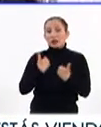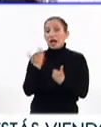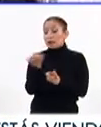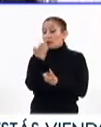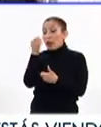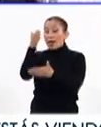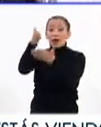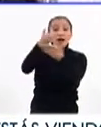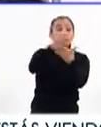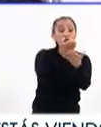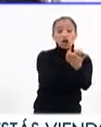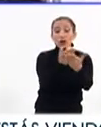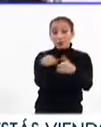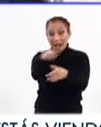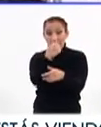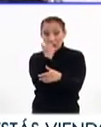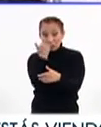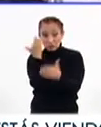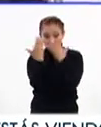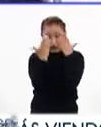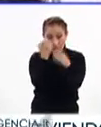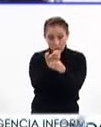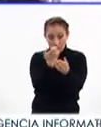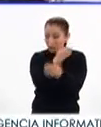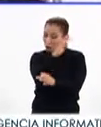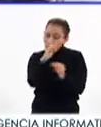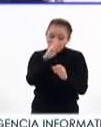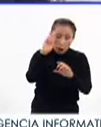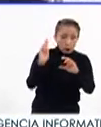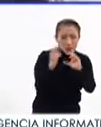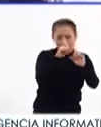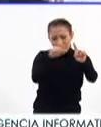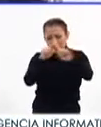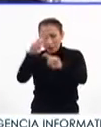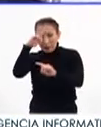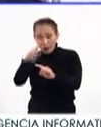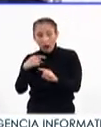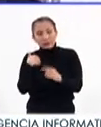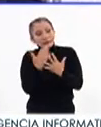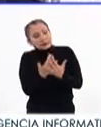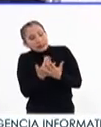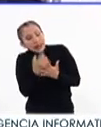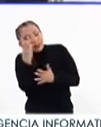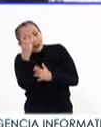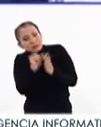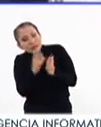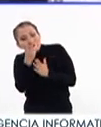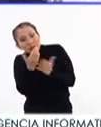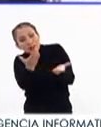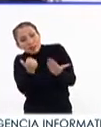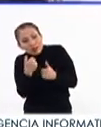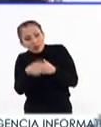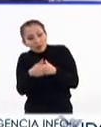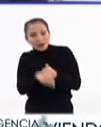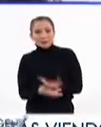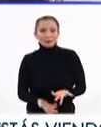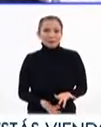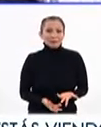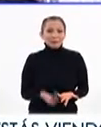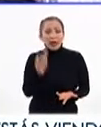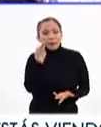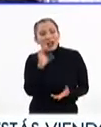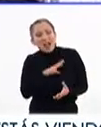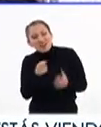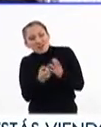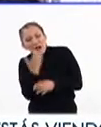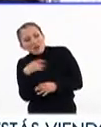economía, que los estudiantes de economía de todas las universidades de México estén esperando cada trimestre el nuevo número. A ver qué es